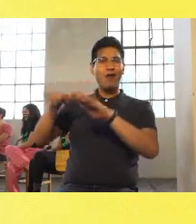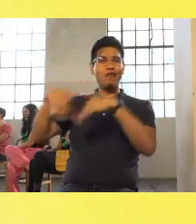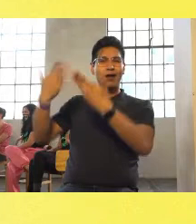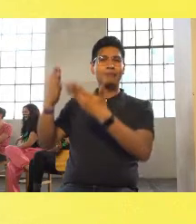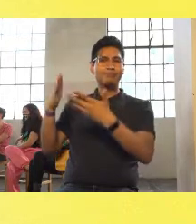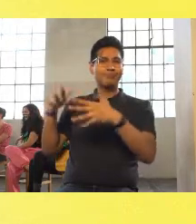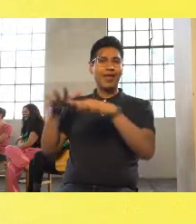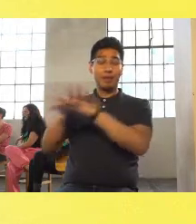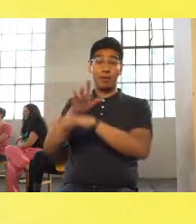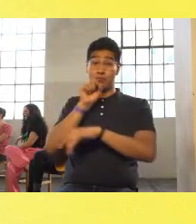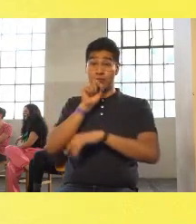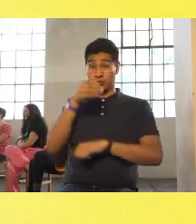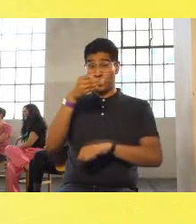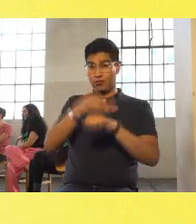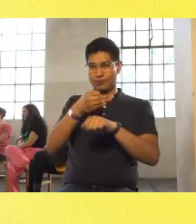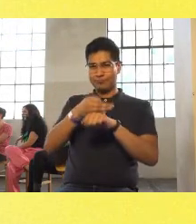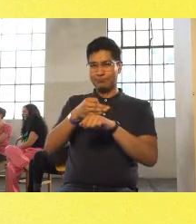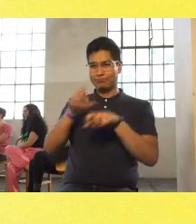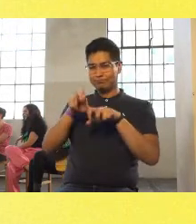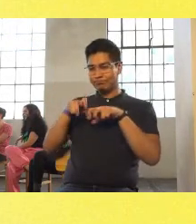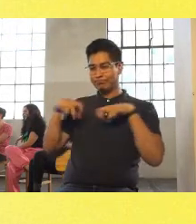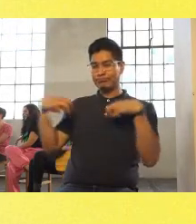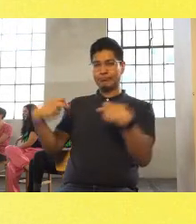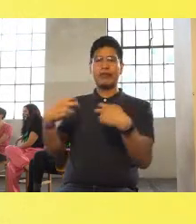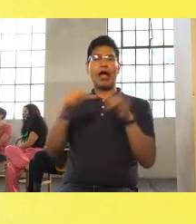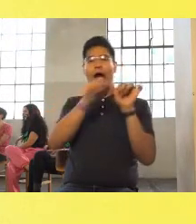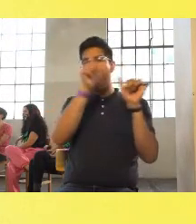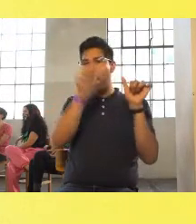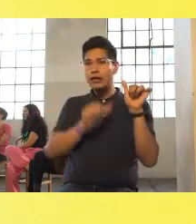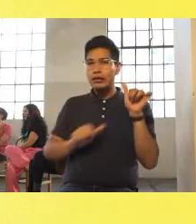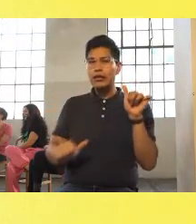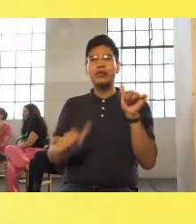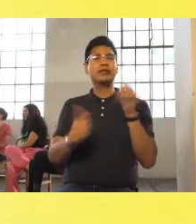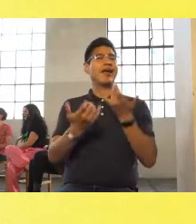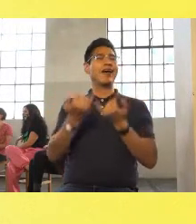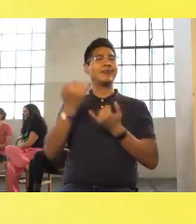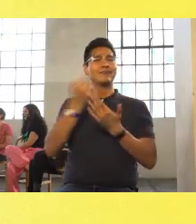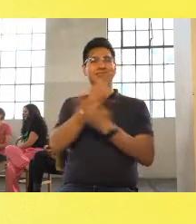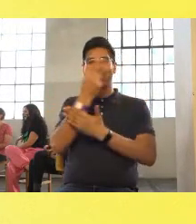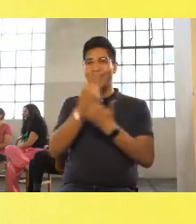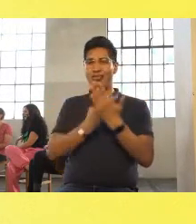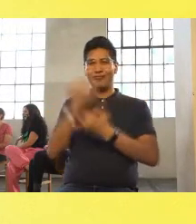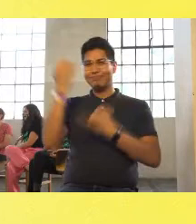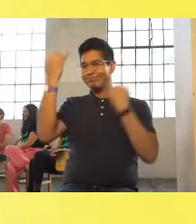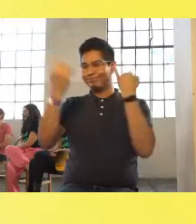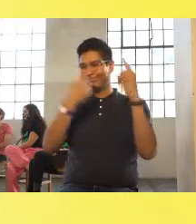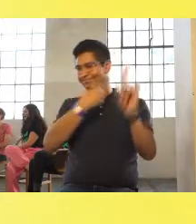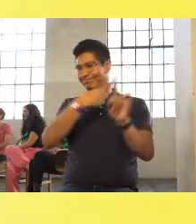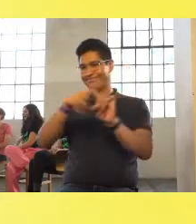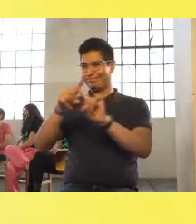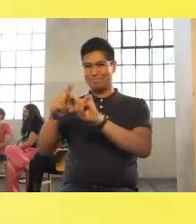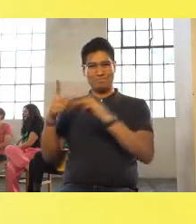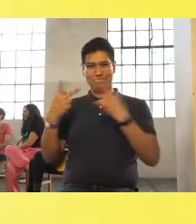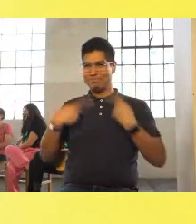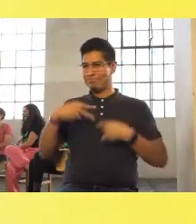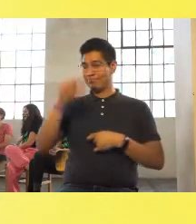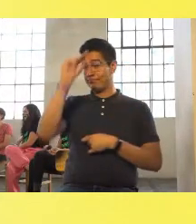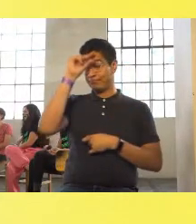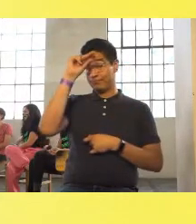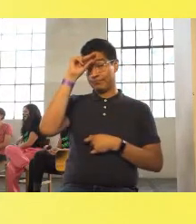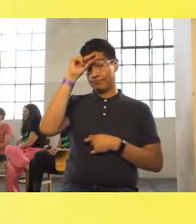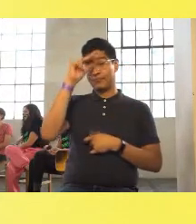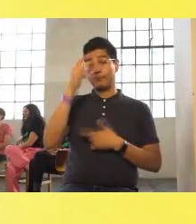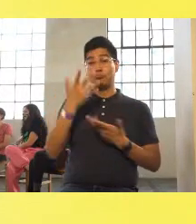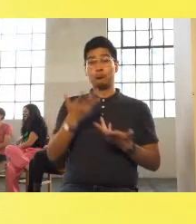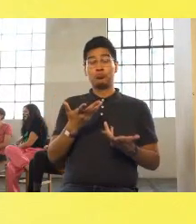diseñadoras, cantantes, artistas, pues podría decirse que gente creativa. Entonces, dentro de esta misma